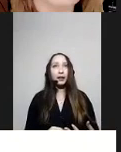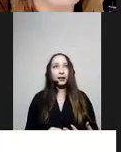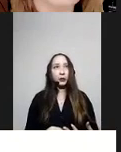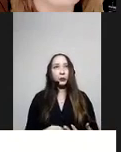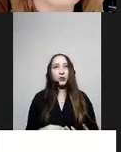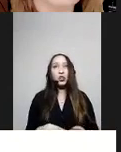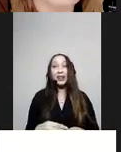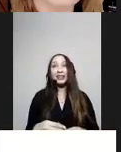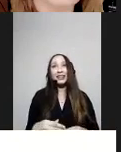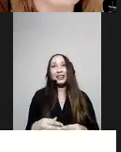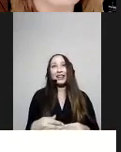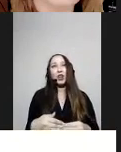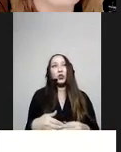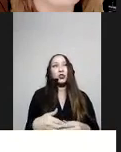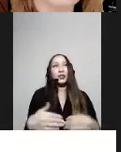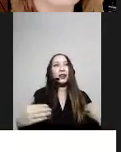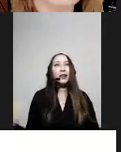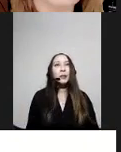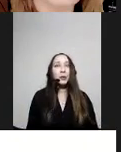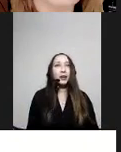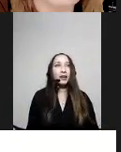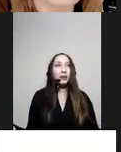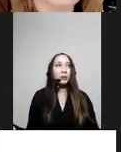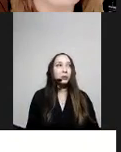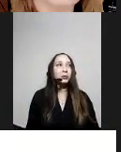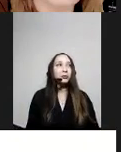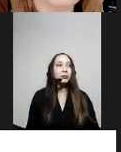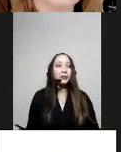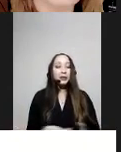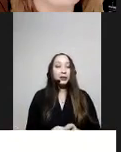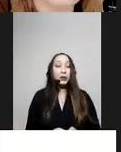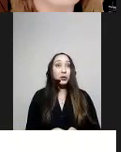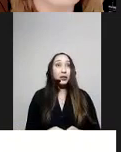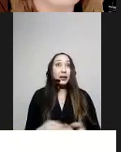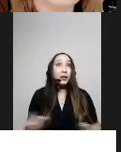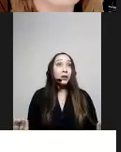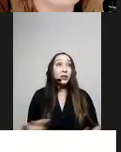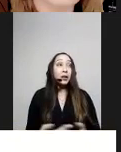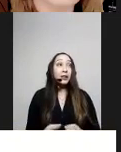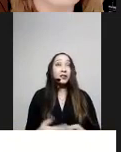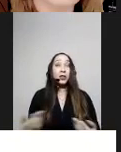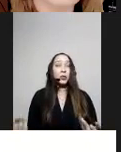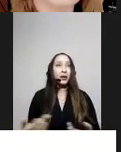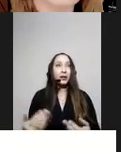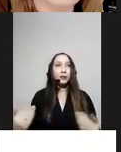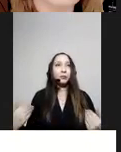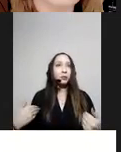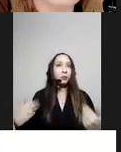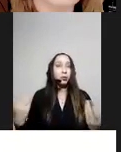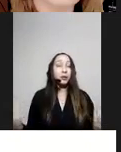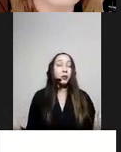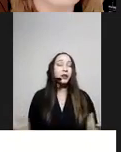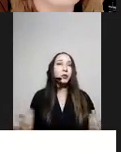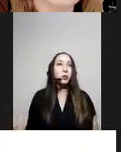cambiar de actitud. Yolanda se queda consternada porque ella no hizo nada malo, ella solamente faltó porque,